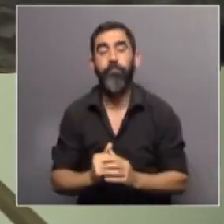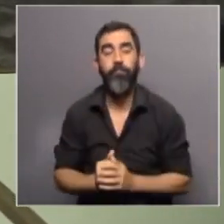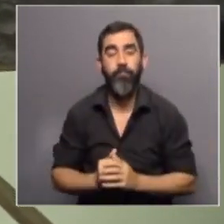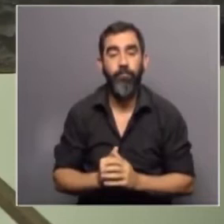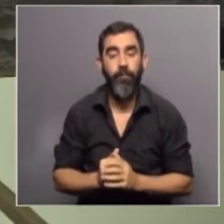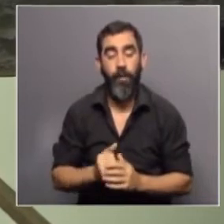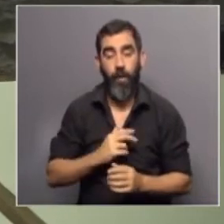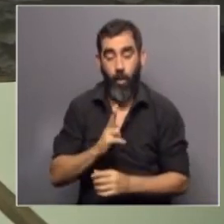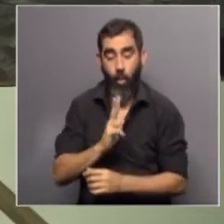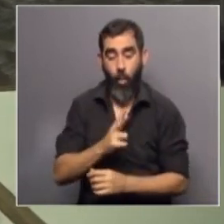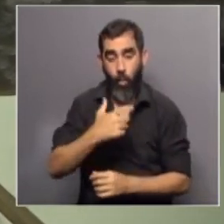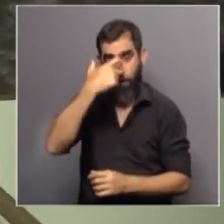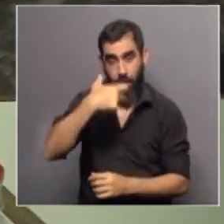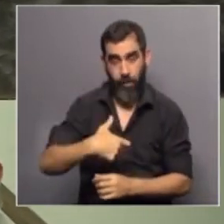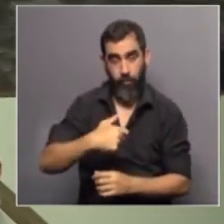el ser humano,